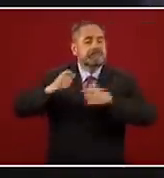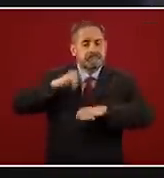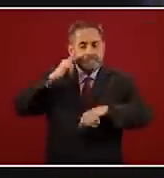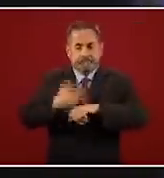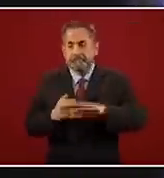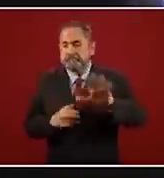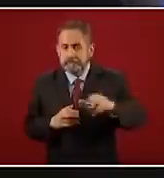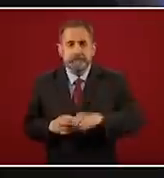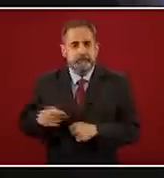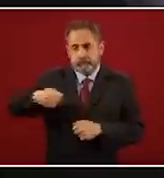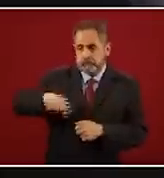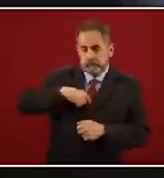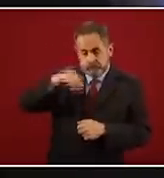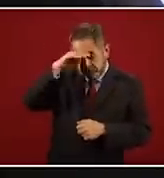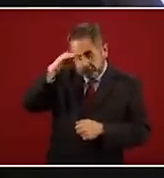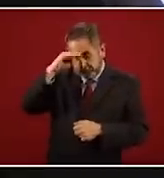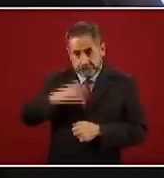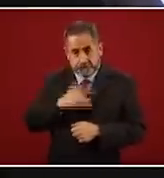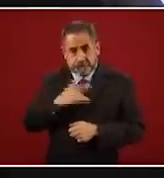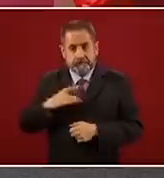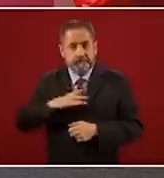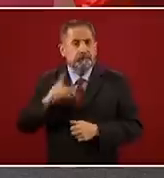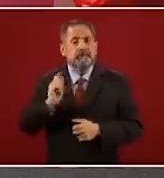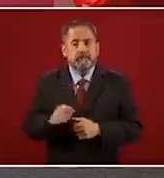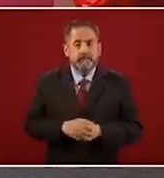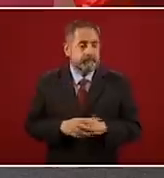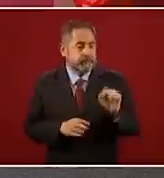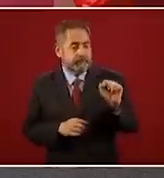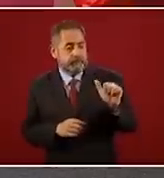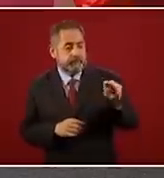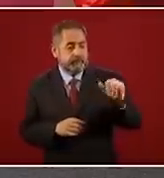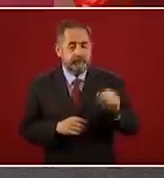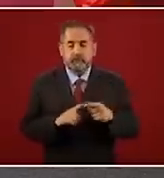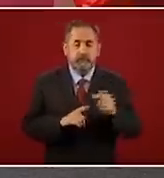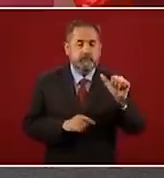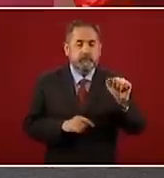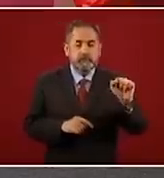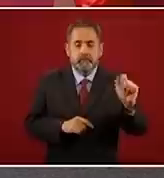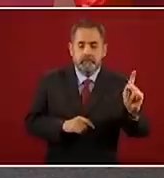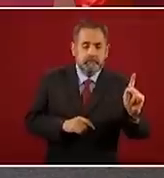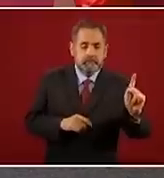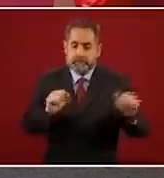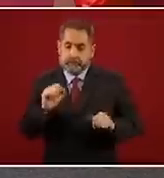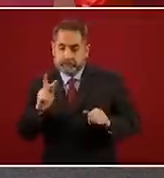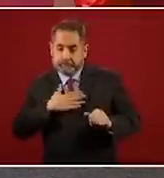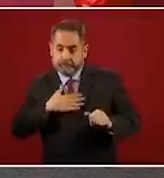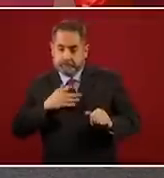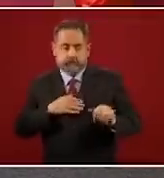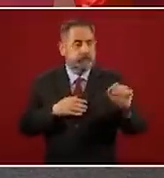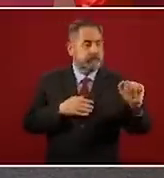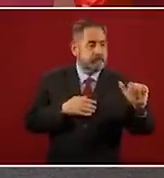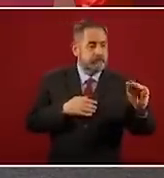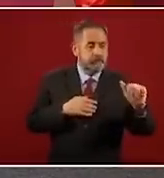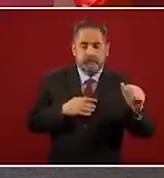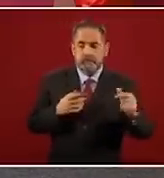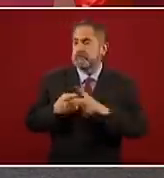Nosotros tenemos considerado que SAMA o ASAP, que es nuestro campo, entre